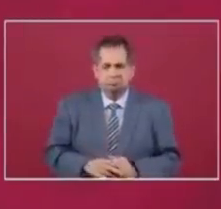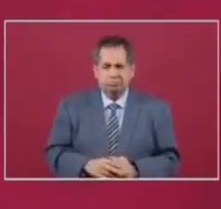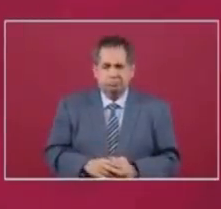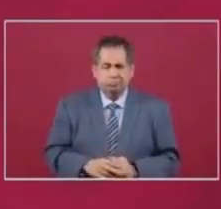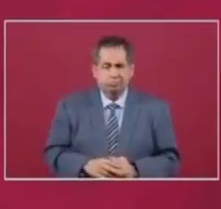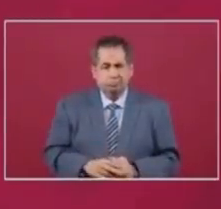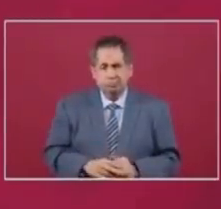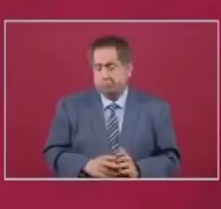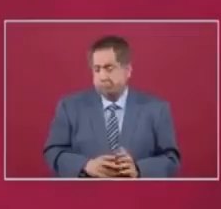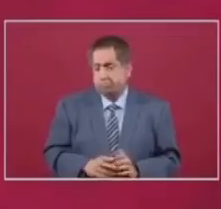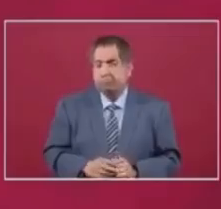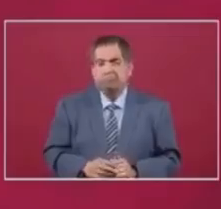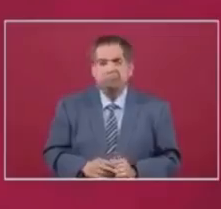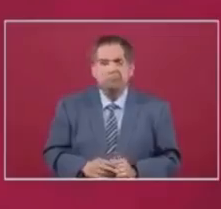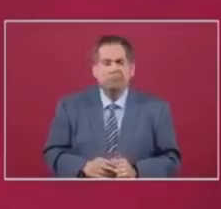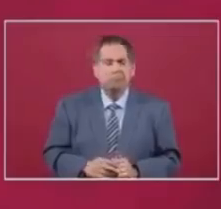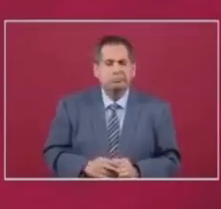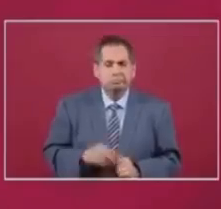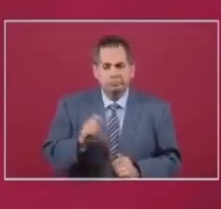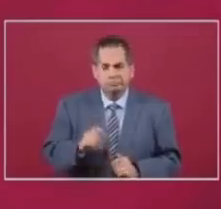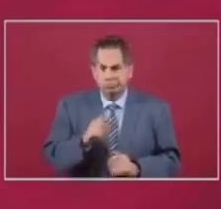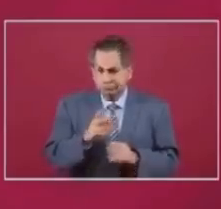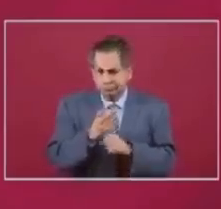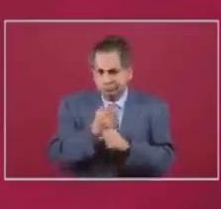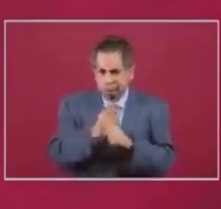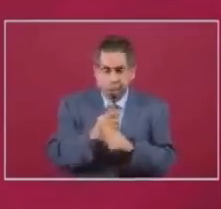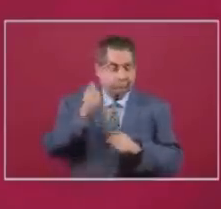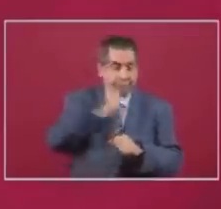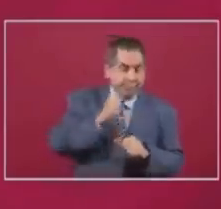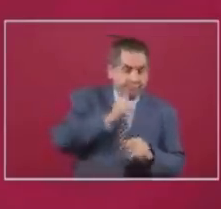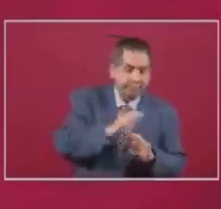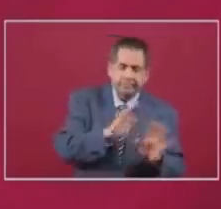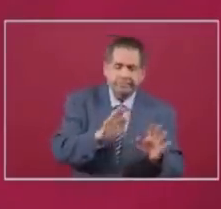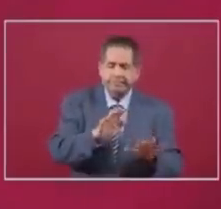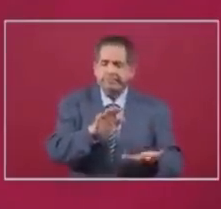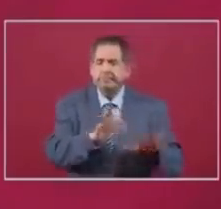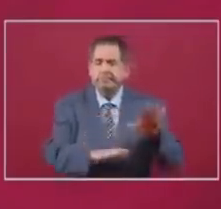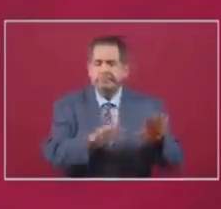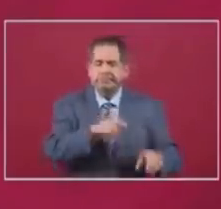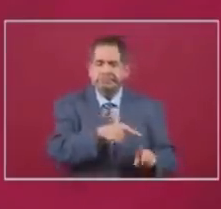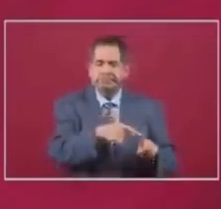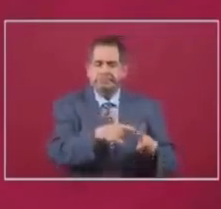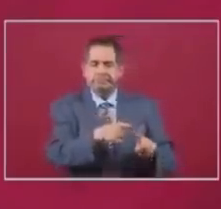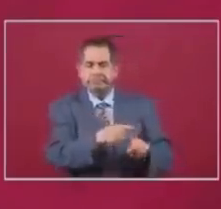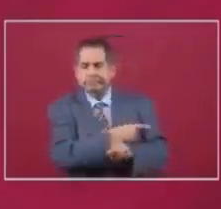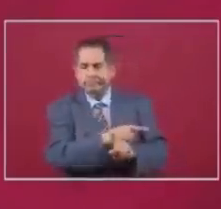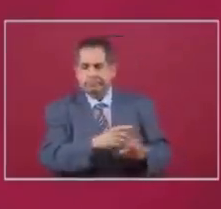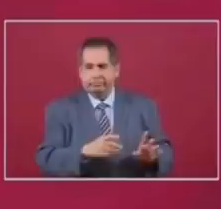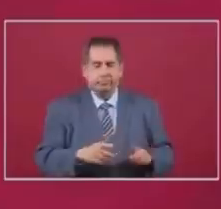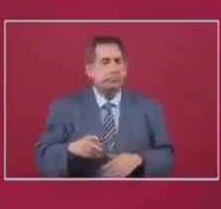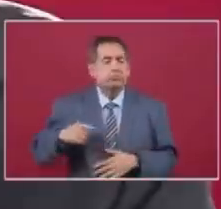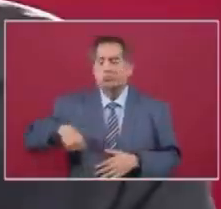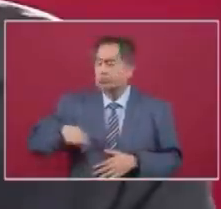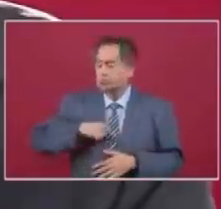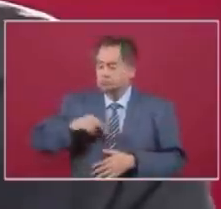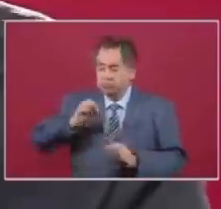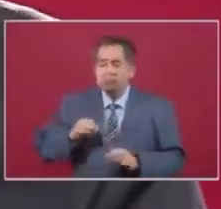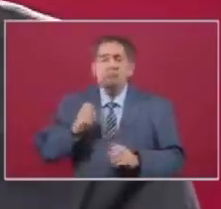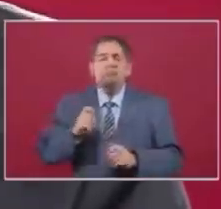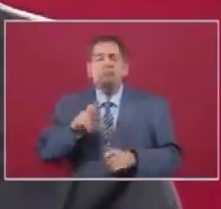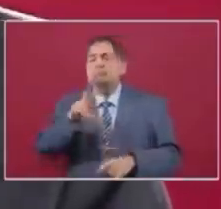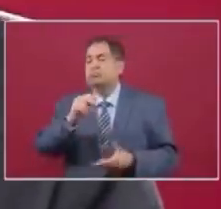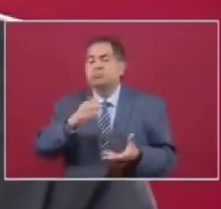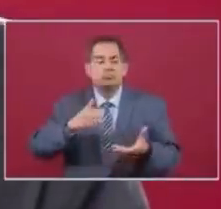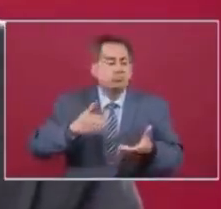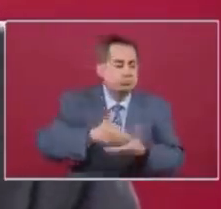Aquí sí rectifico, no siempre. La política de no intervención